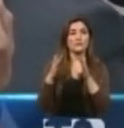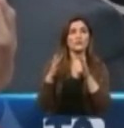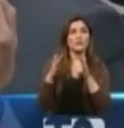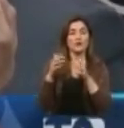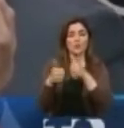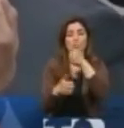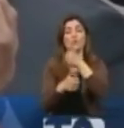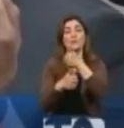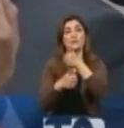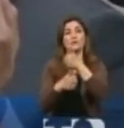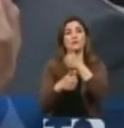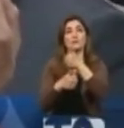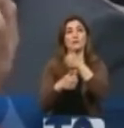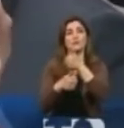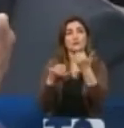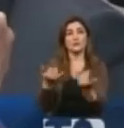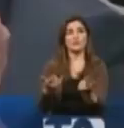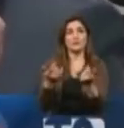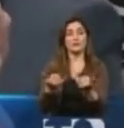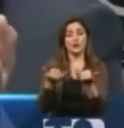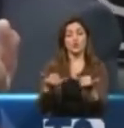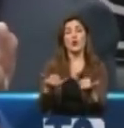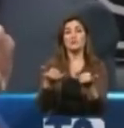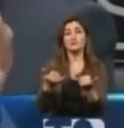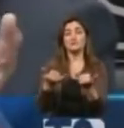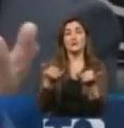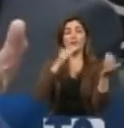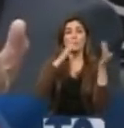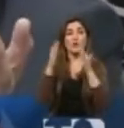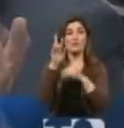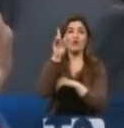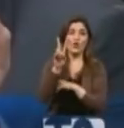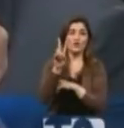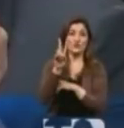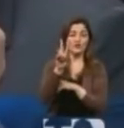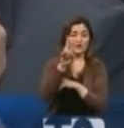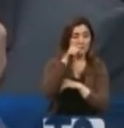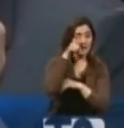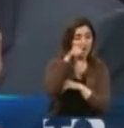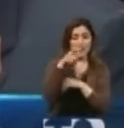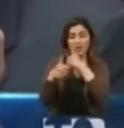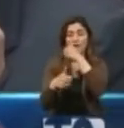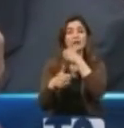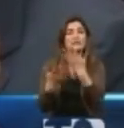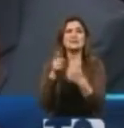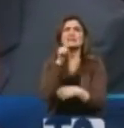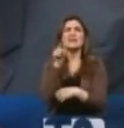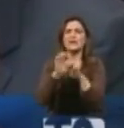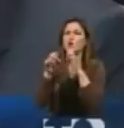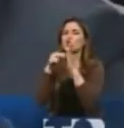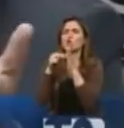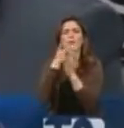subrogante, la sucesión viene como en el caso actual, hoy día, por ejemplo, hay ausencia temporal de las dos cabezas. El siguiente mejor calificado de ese